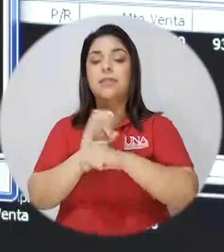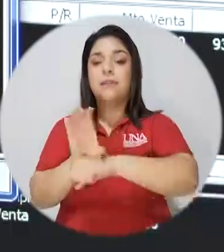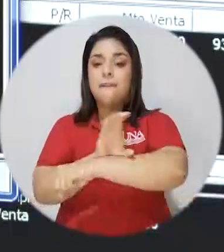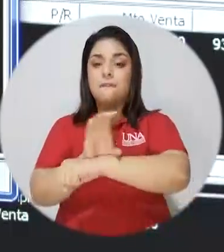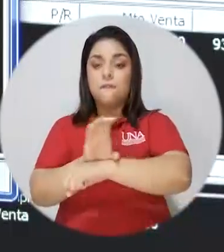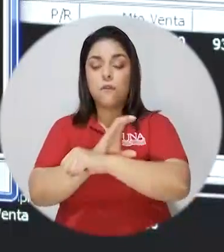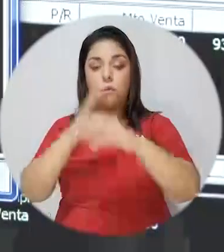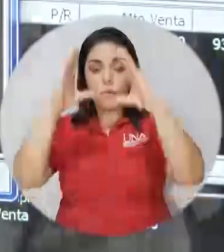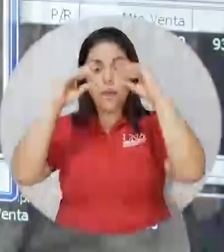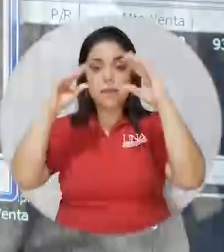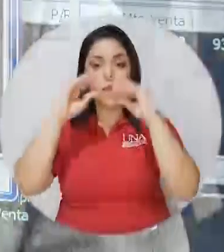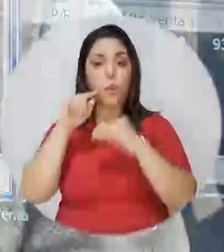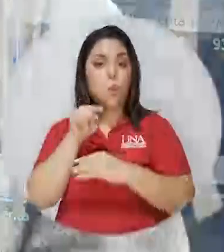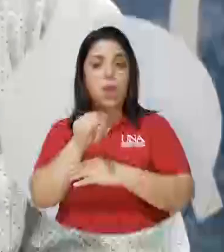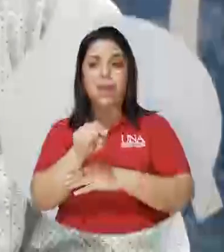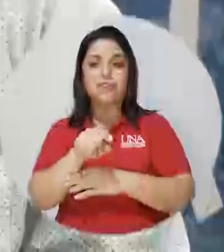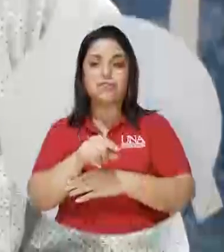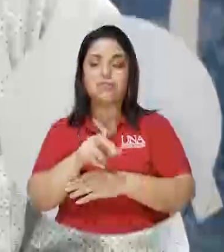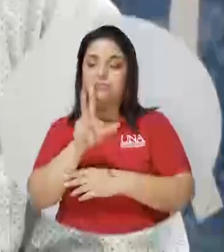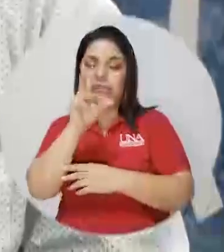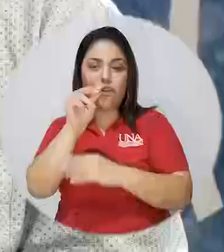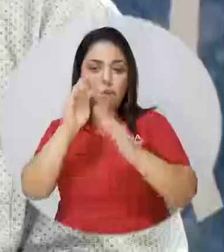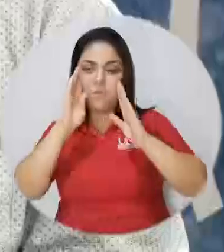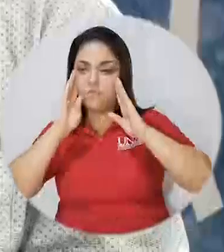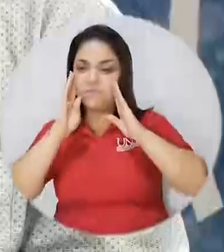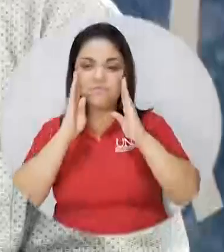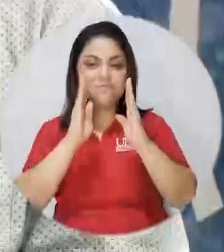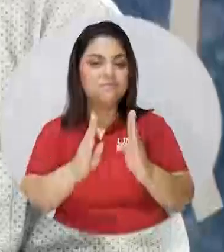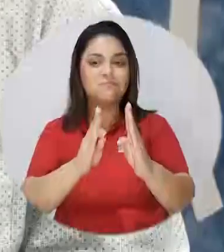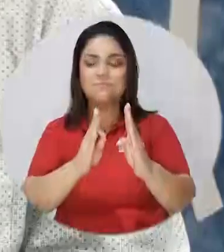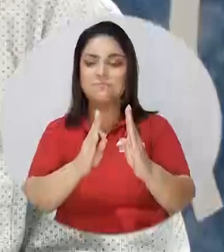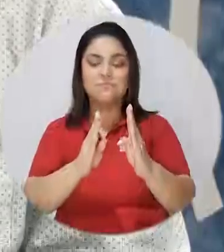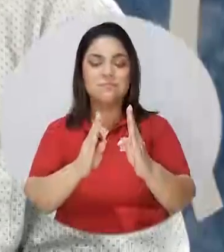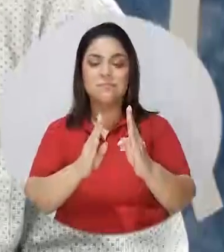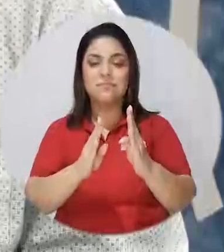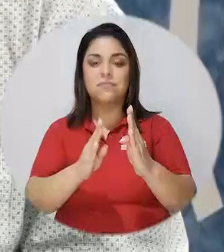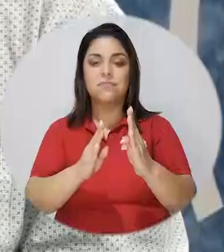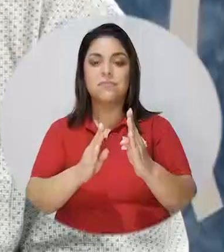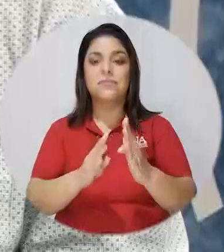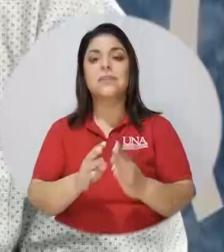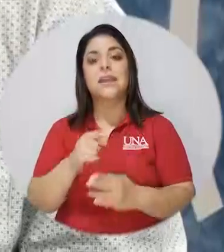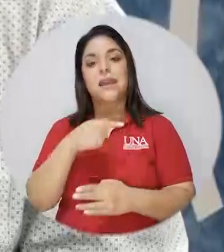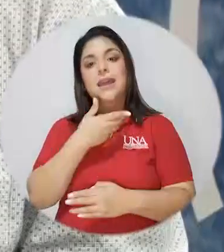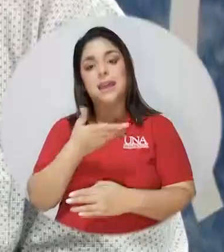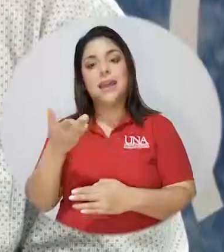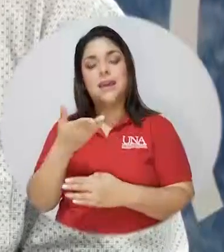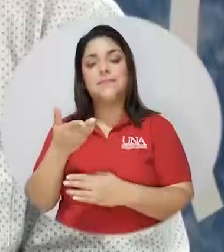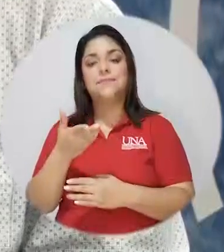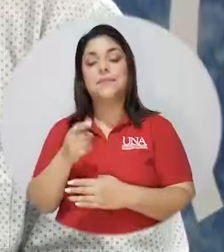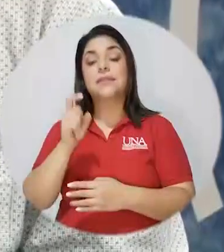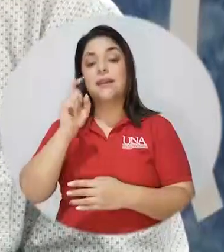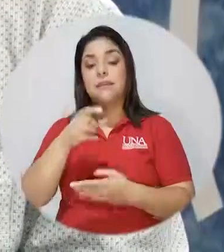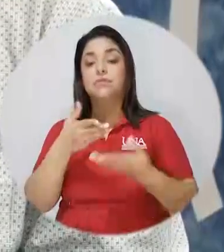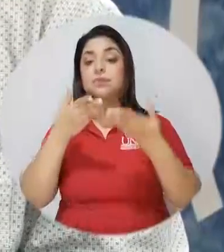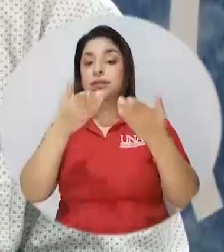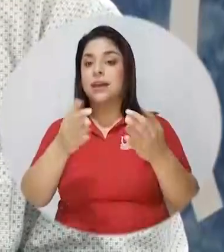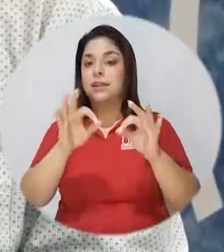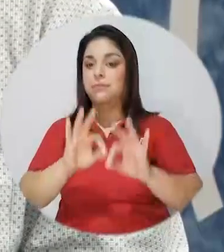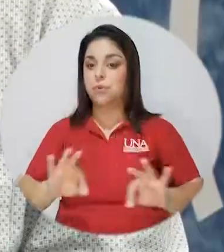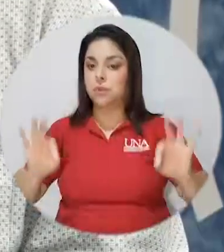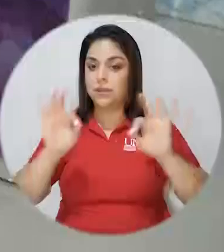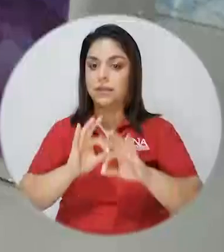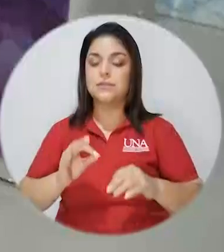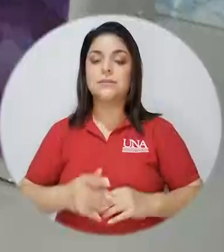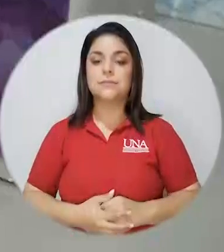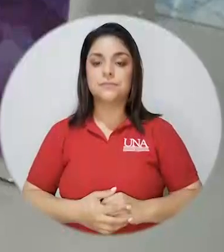no ha sido un tema que esté allí sobre el tapete y al que le hayamos dado la debida